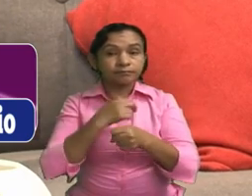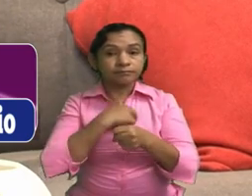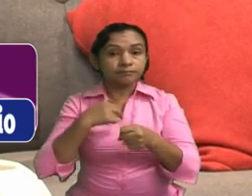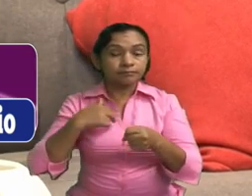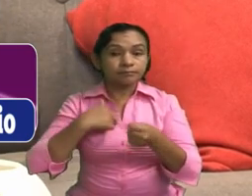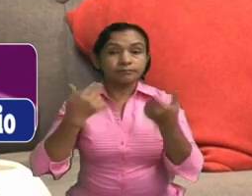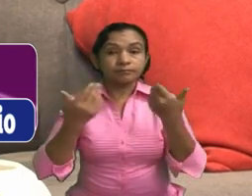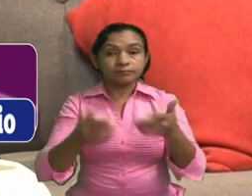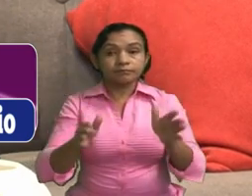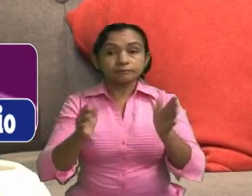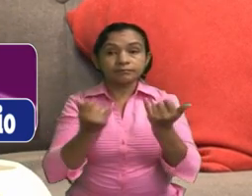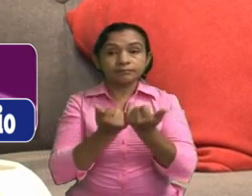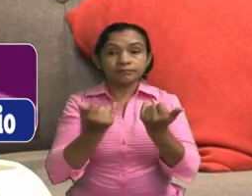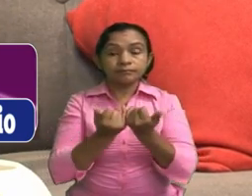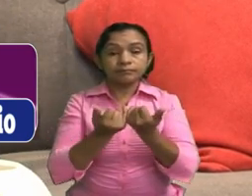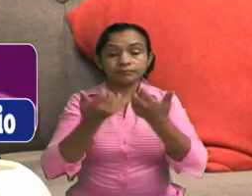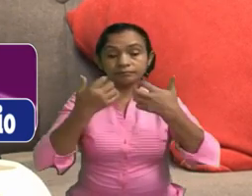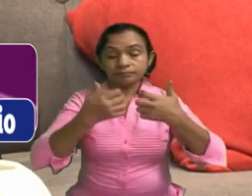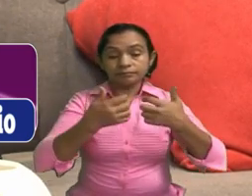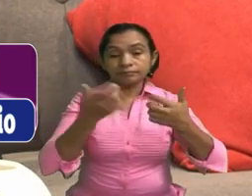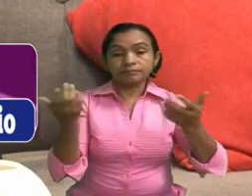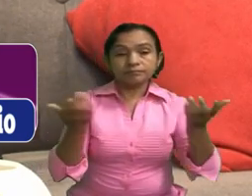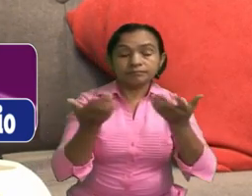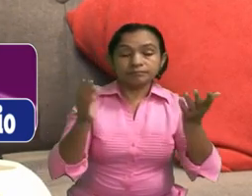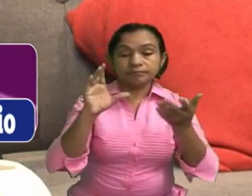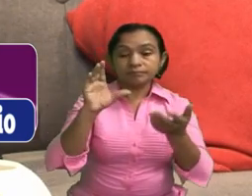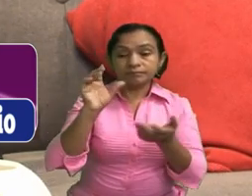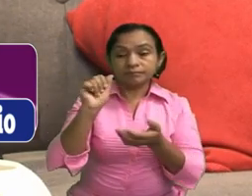parte de agroindustria.